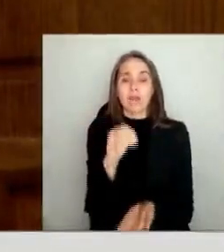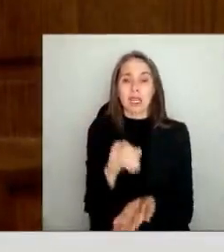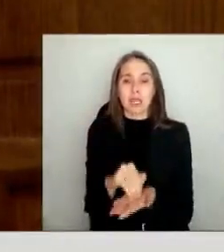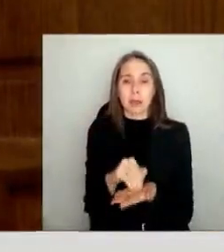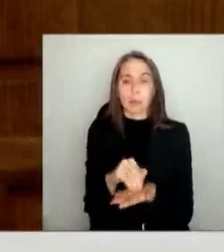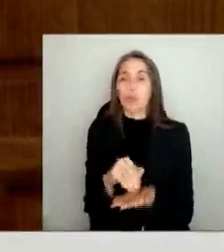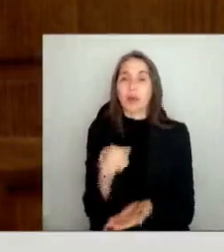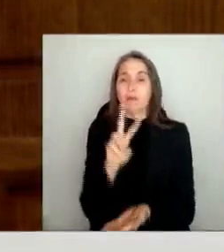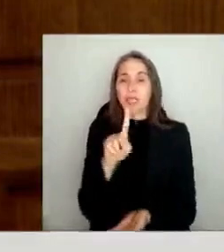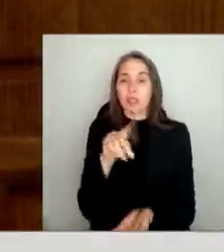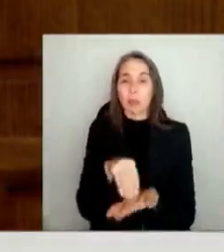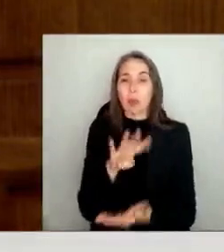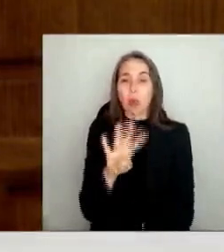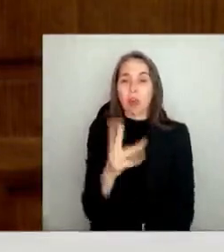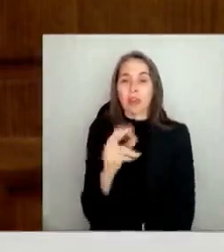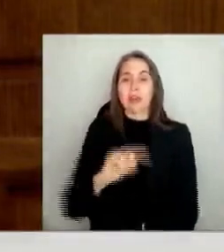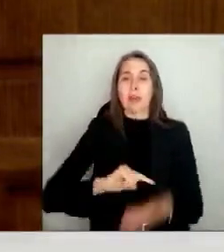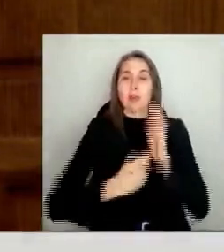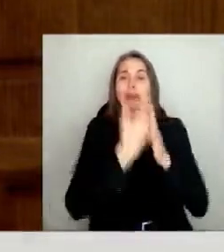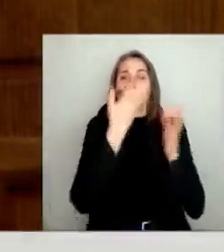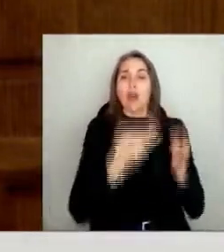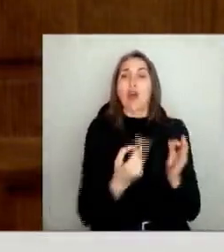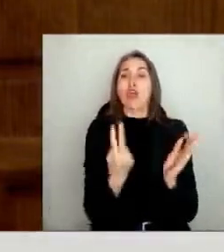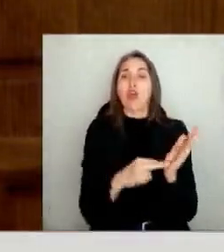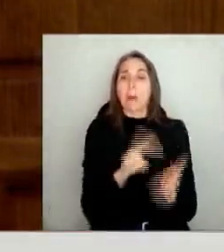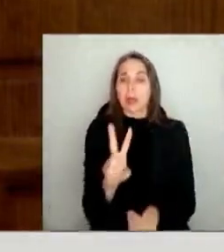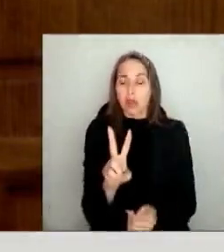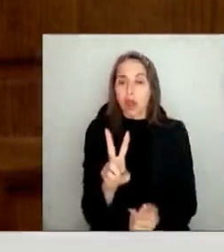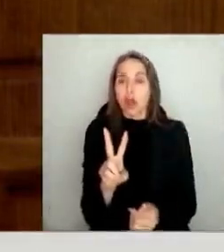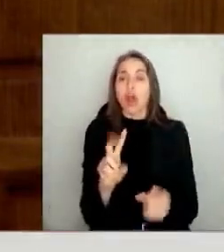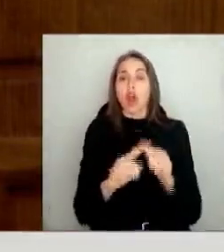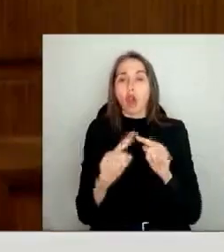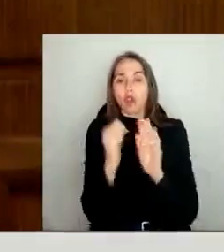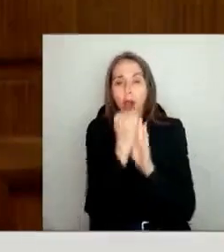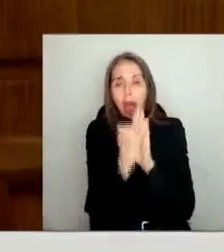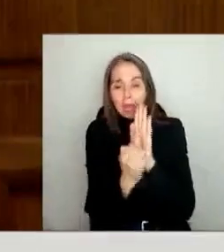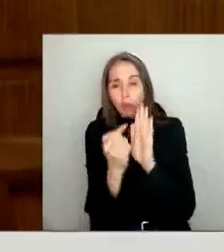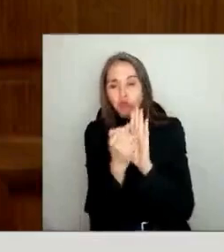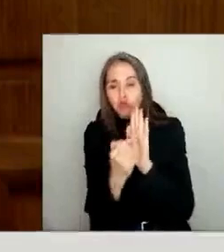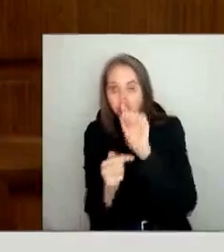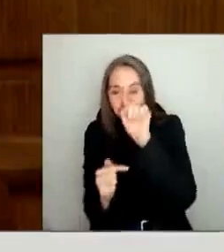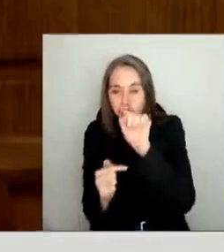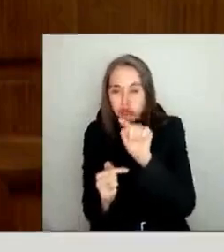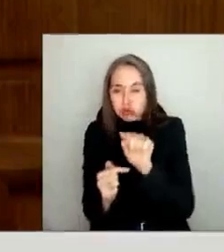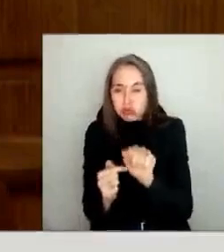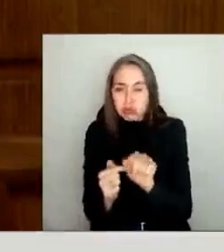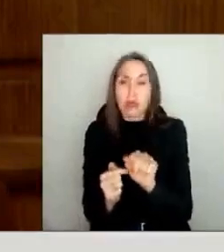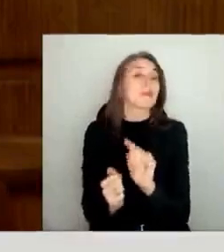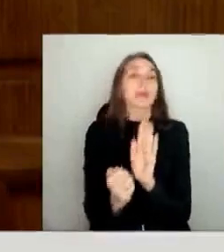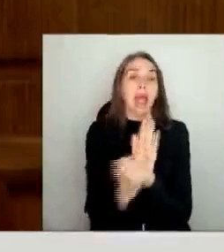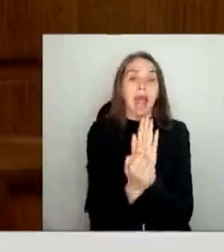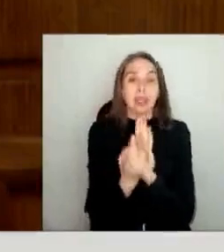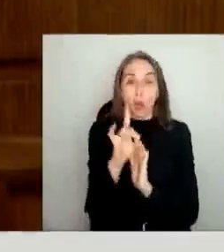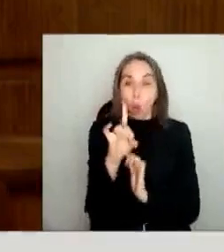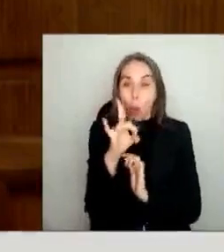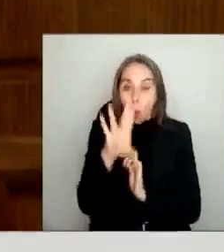21420 del 2002 en distintos artículos y en y en el y en el artículo único